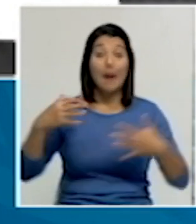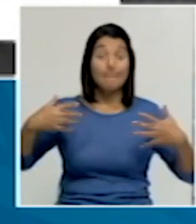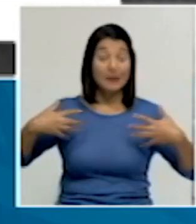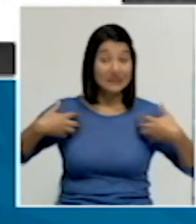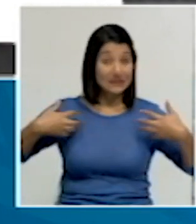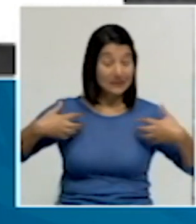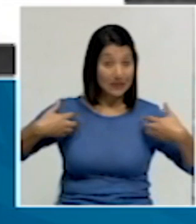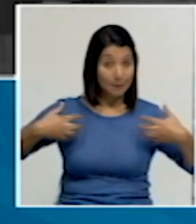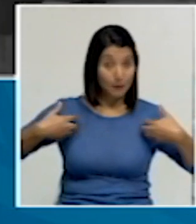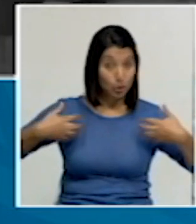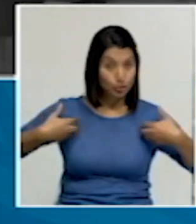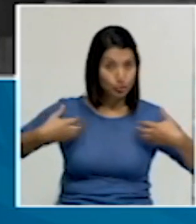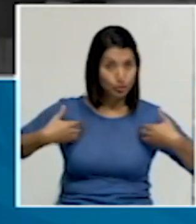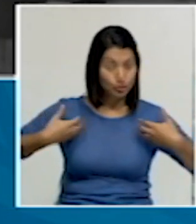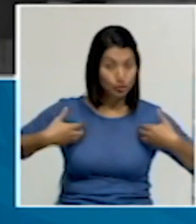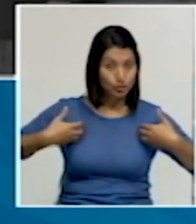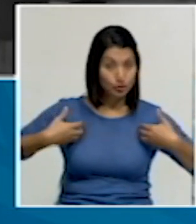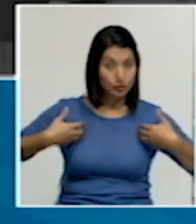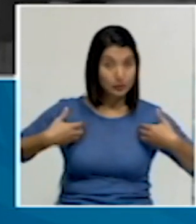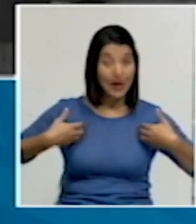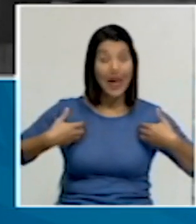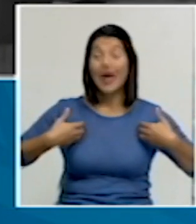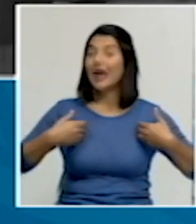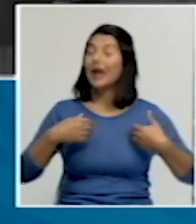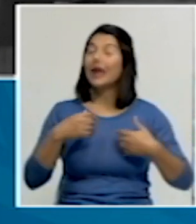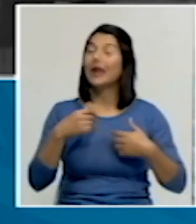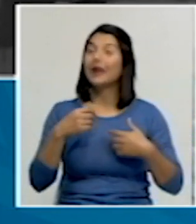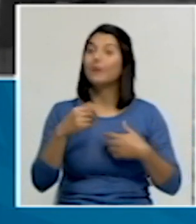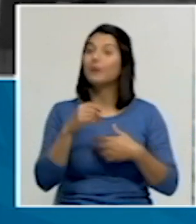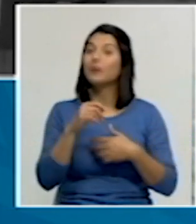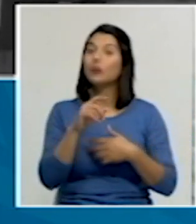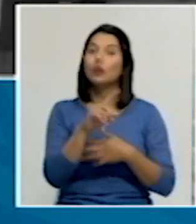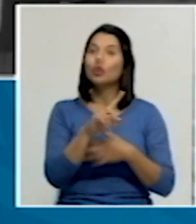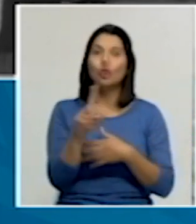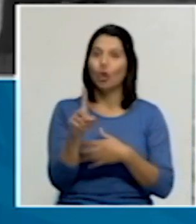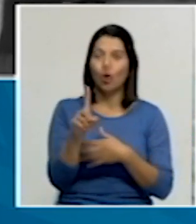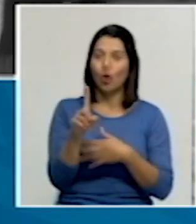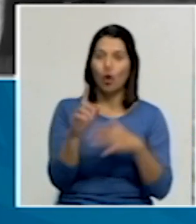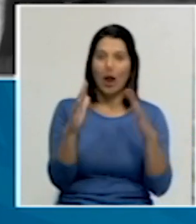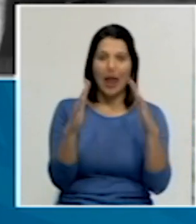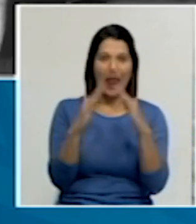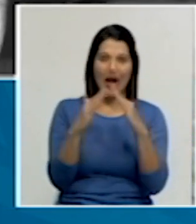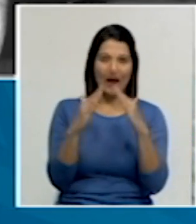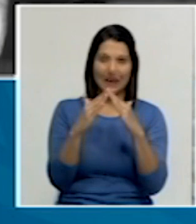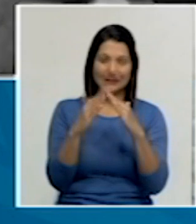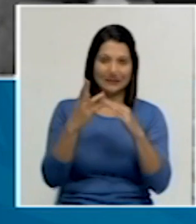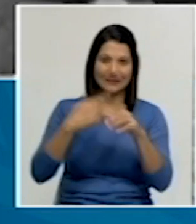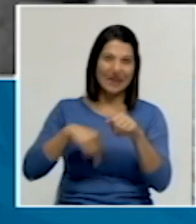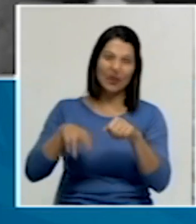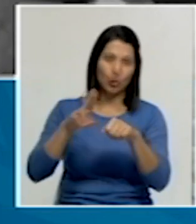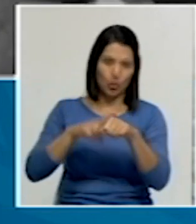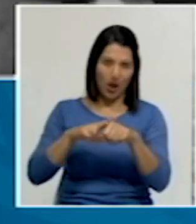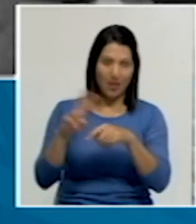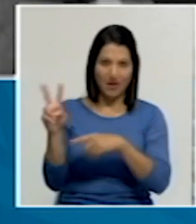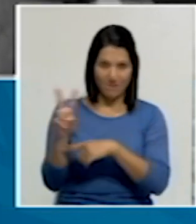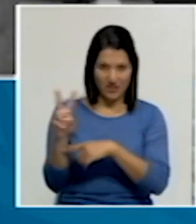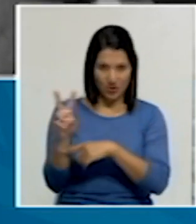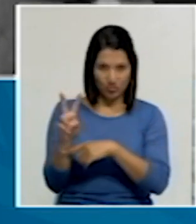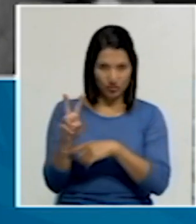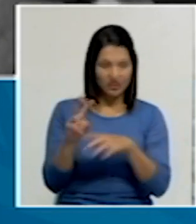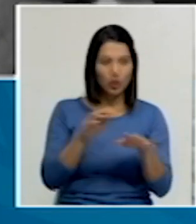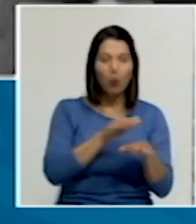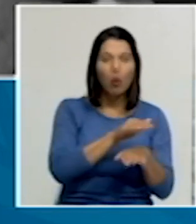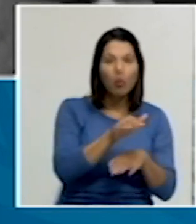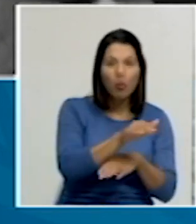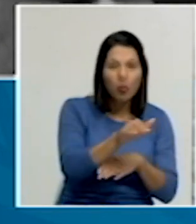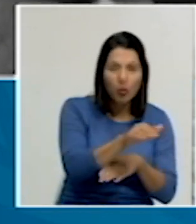simios no son el hospedador, digamos, definitivo, natural de este virus. Entonces, al